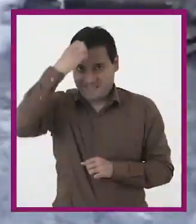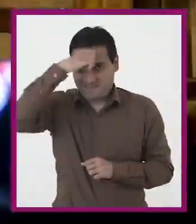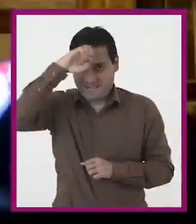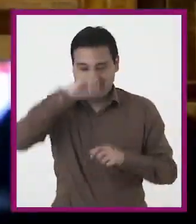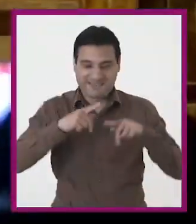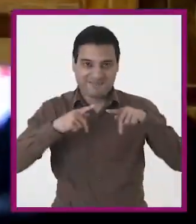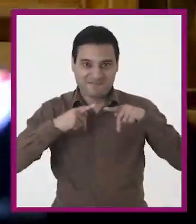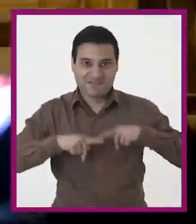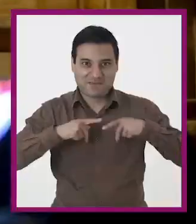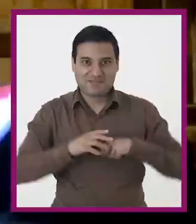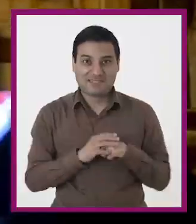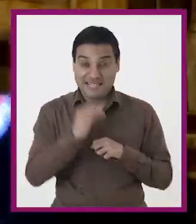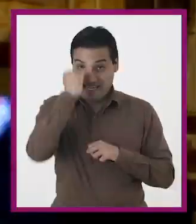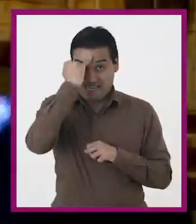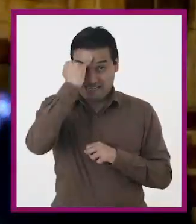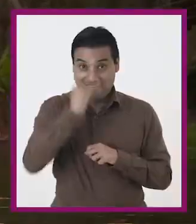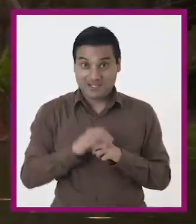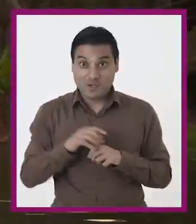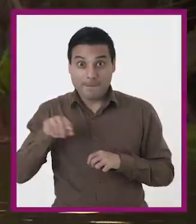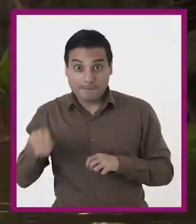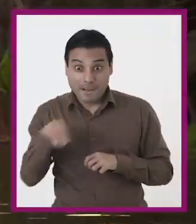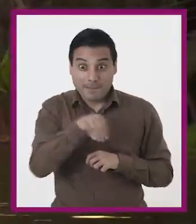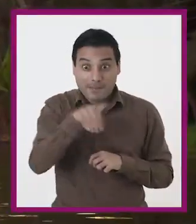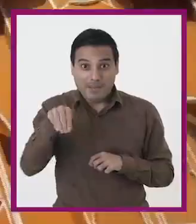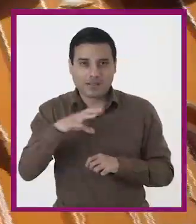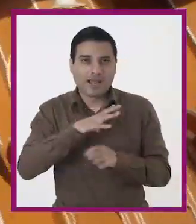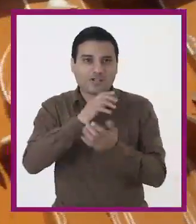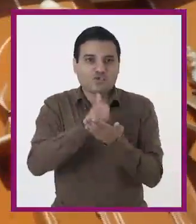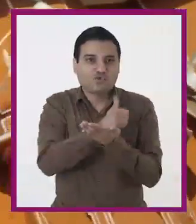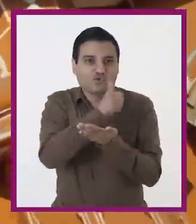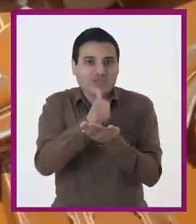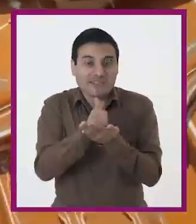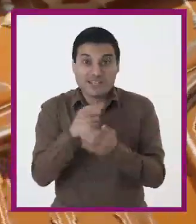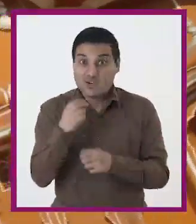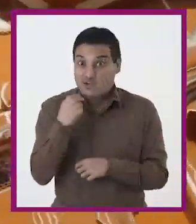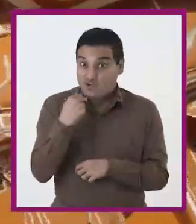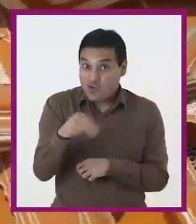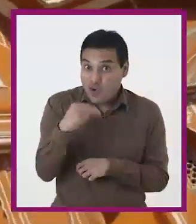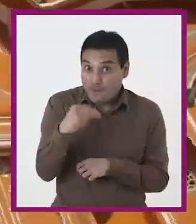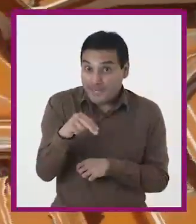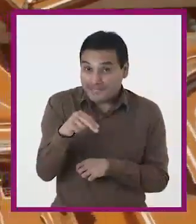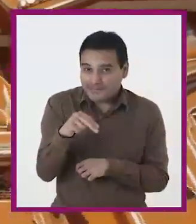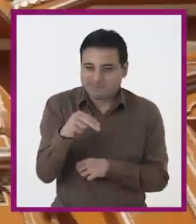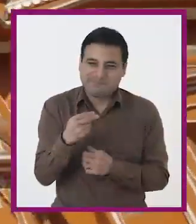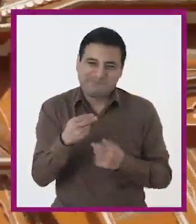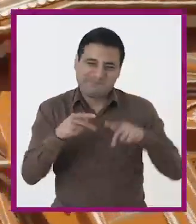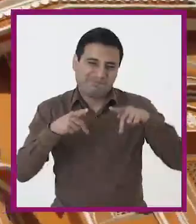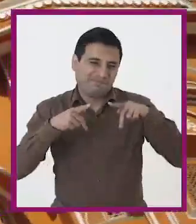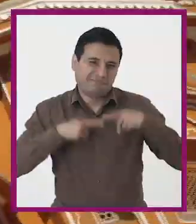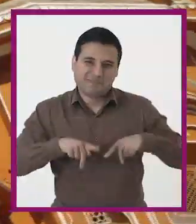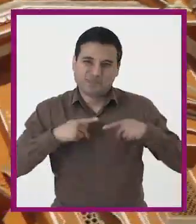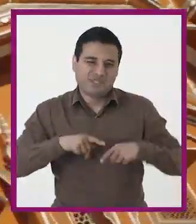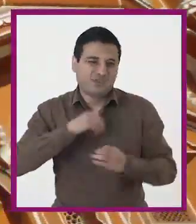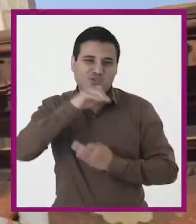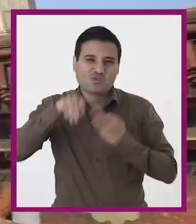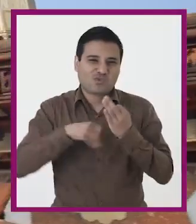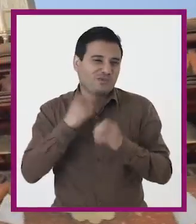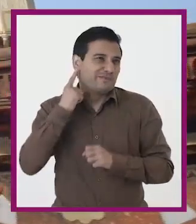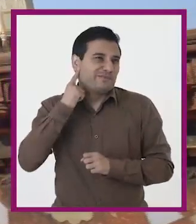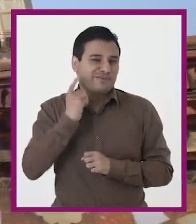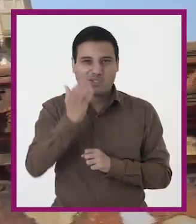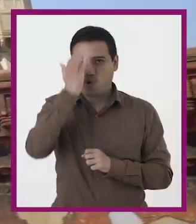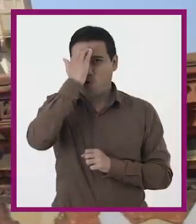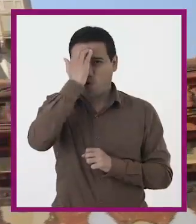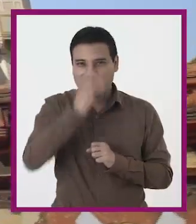humana. Recorrer la India es ir al encuentro de ciudades cuyos nombres resuenan en el imaginario